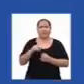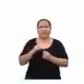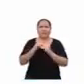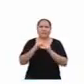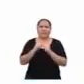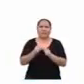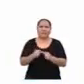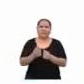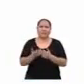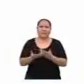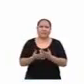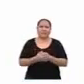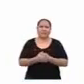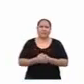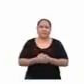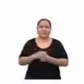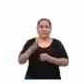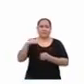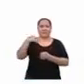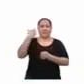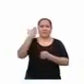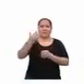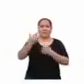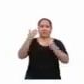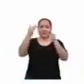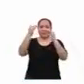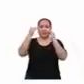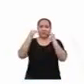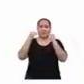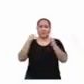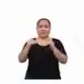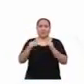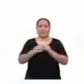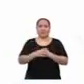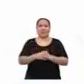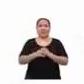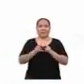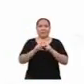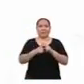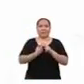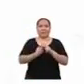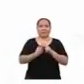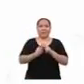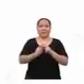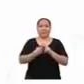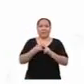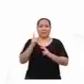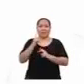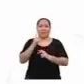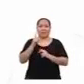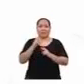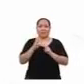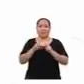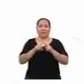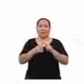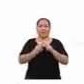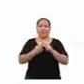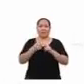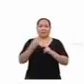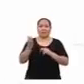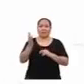sigamos. Para el siguiente intervalo tomamos el valor que no se considera